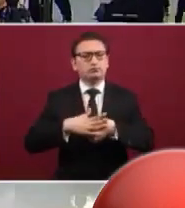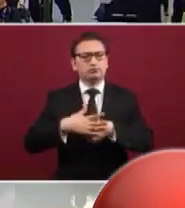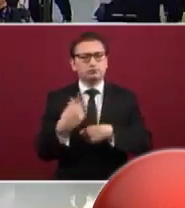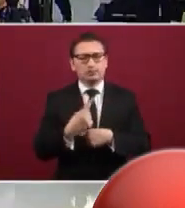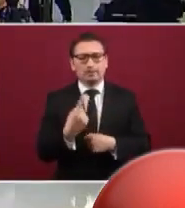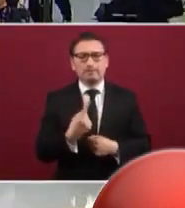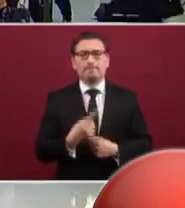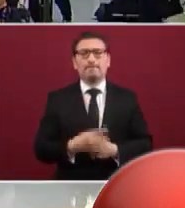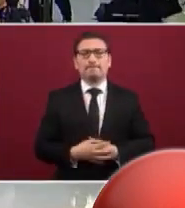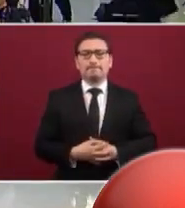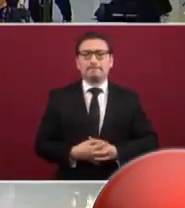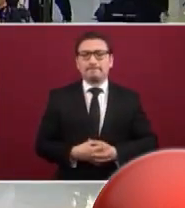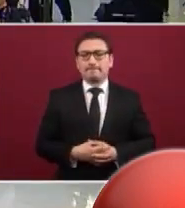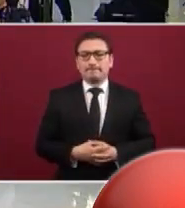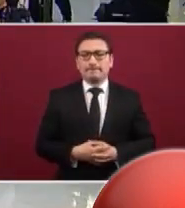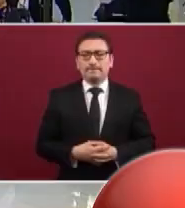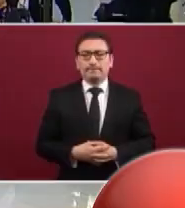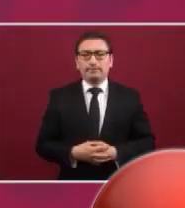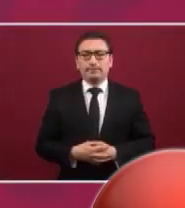porque